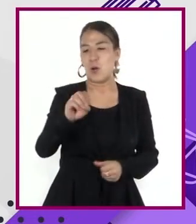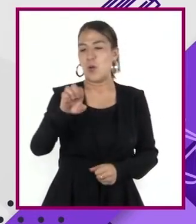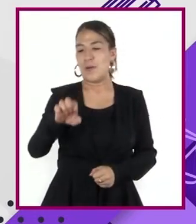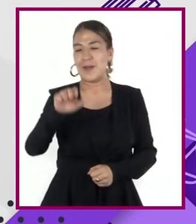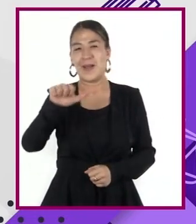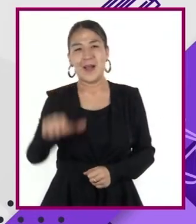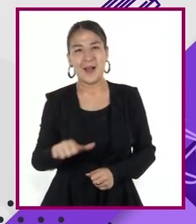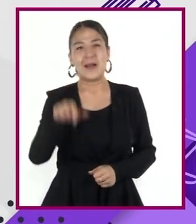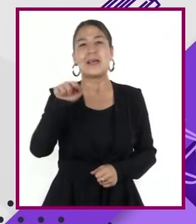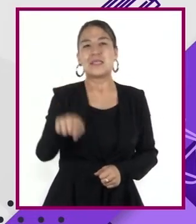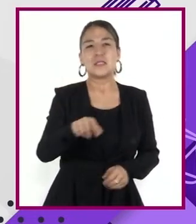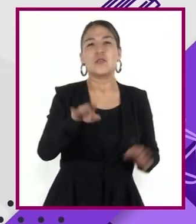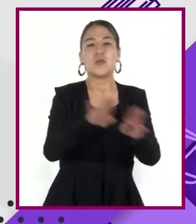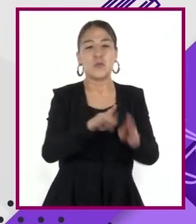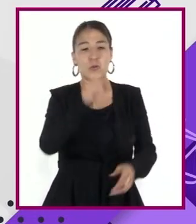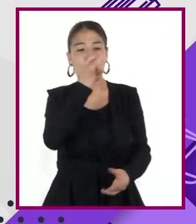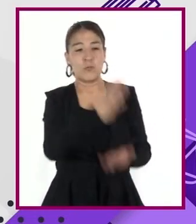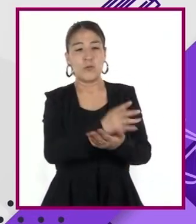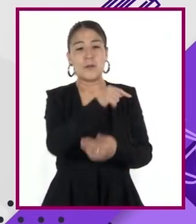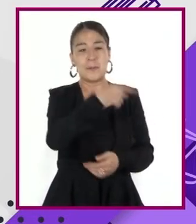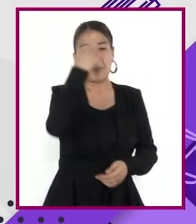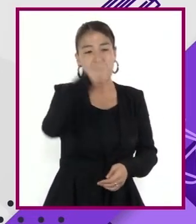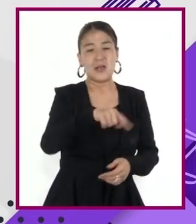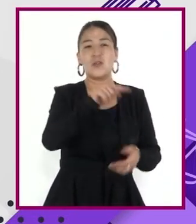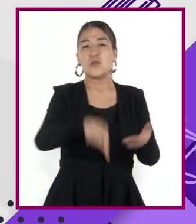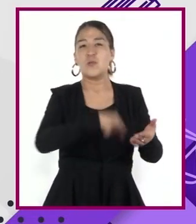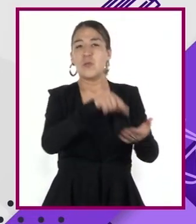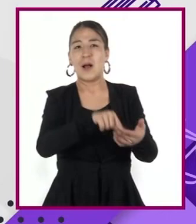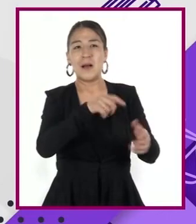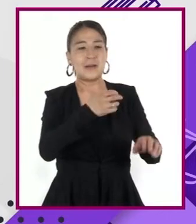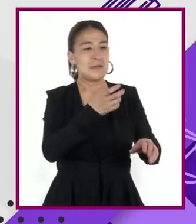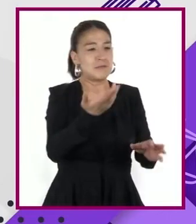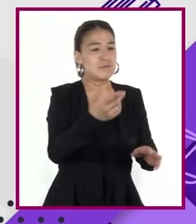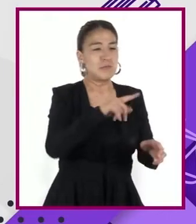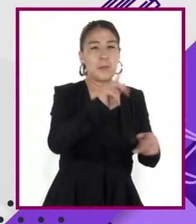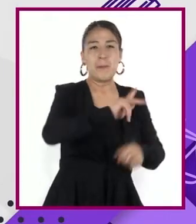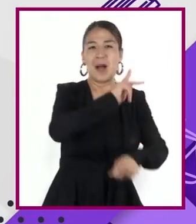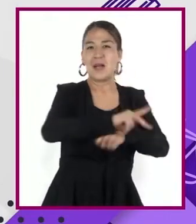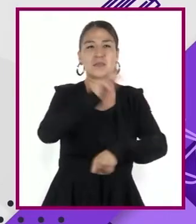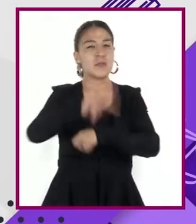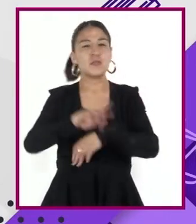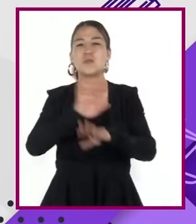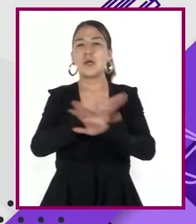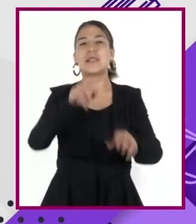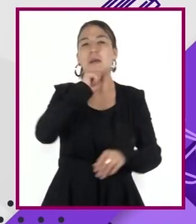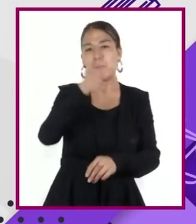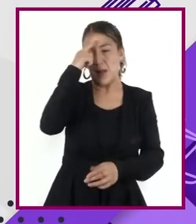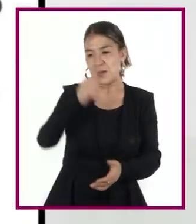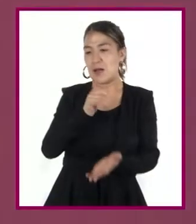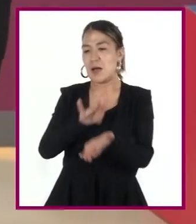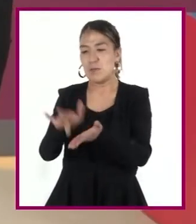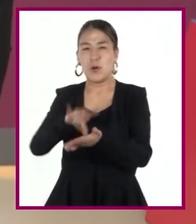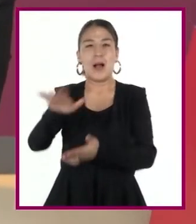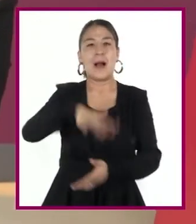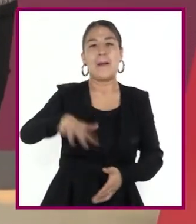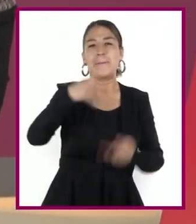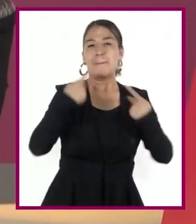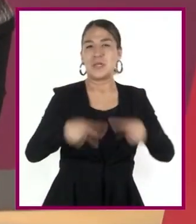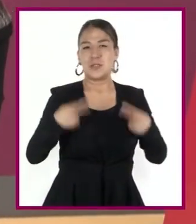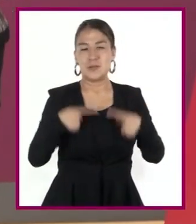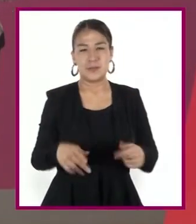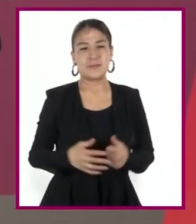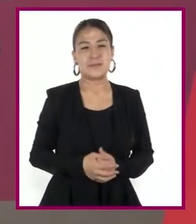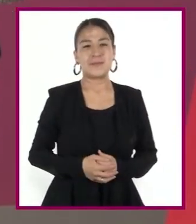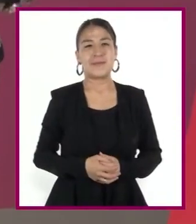OEA no solo sean organizaciones de estados, sino organizaciones de personas. Con los